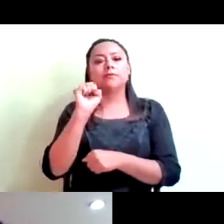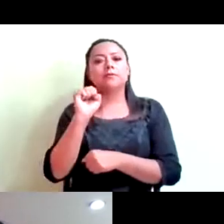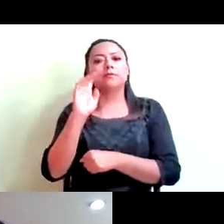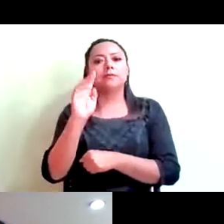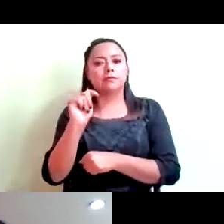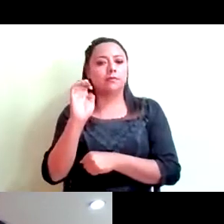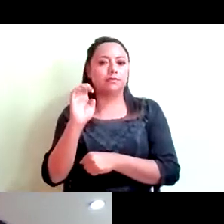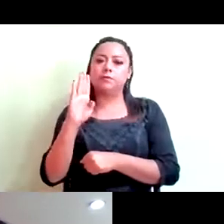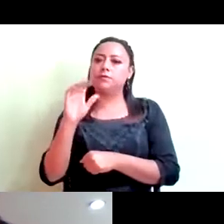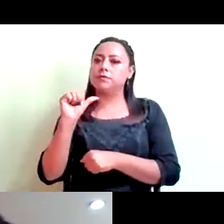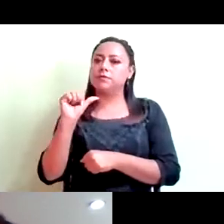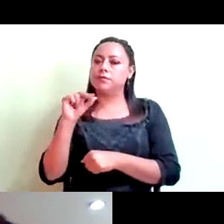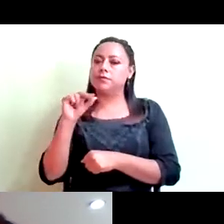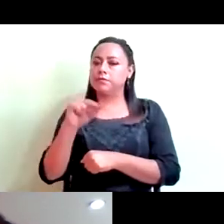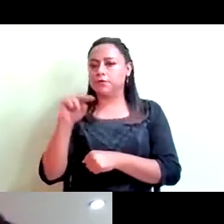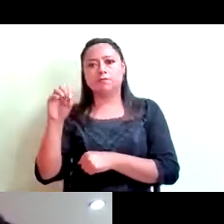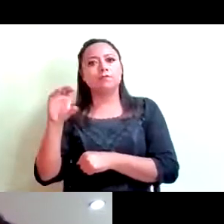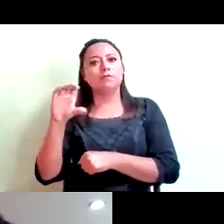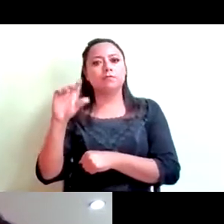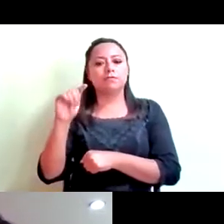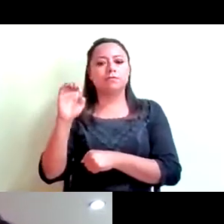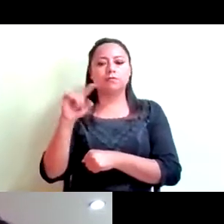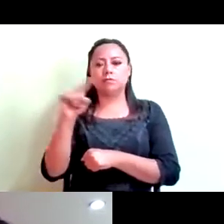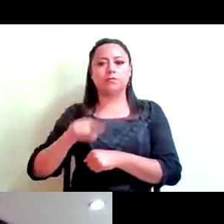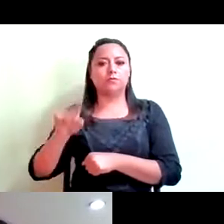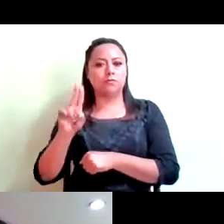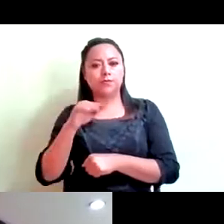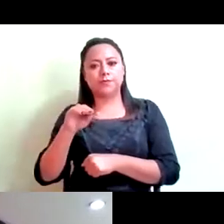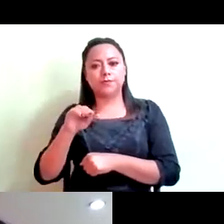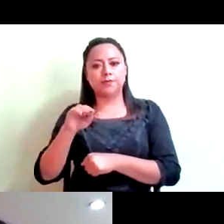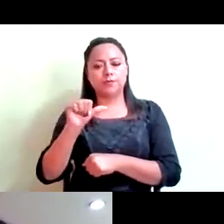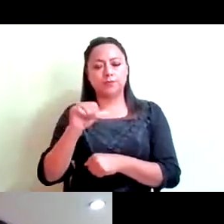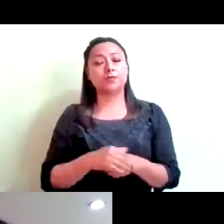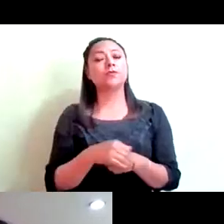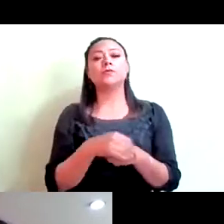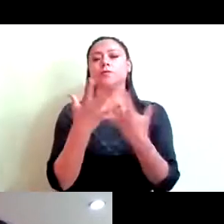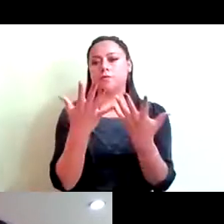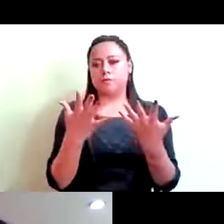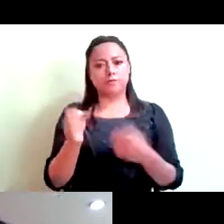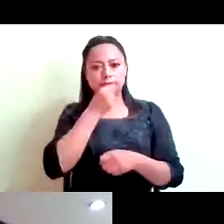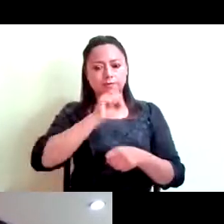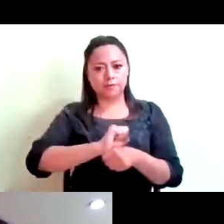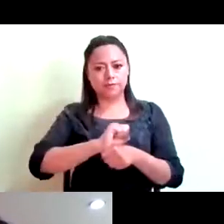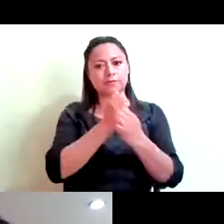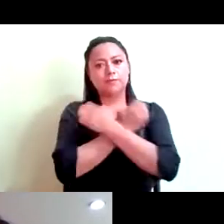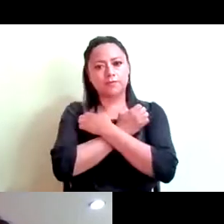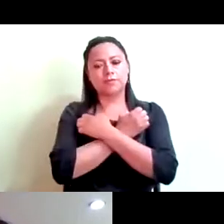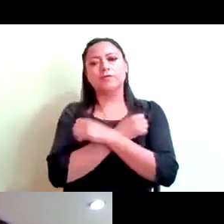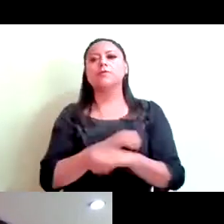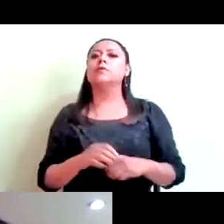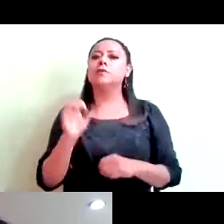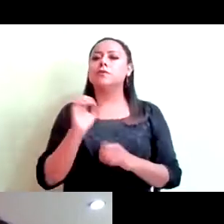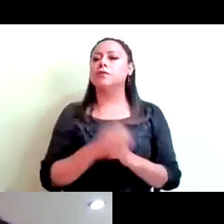Secretaría de Educación Pública del Gobierno Federal, presentada por el diputado Jesús Ricardo